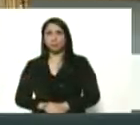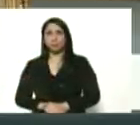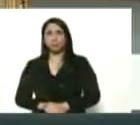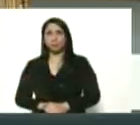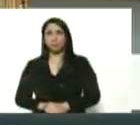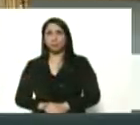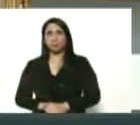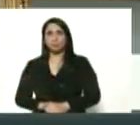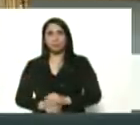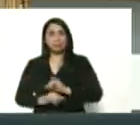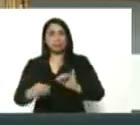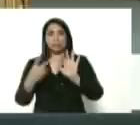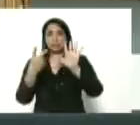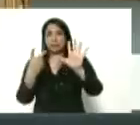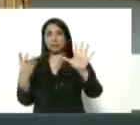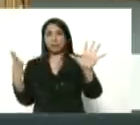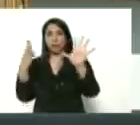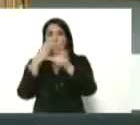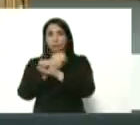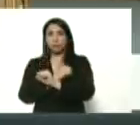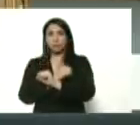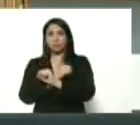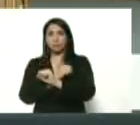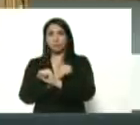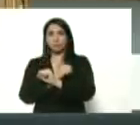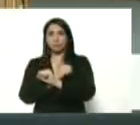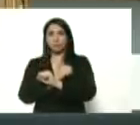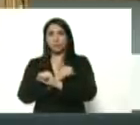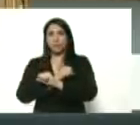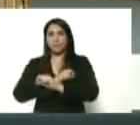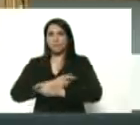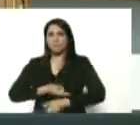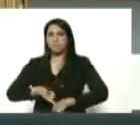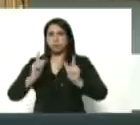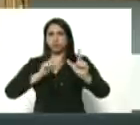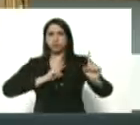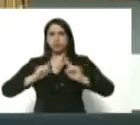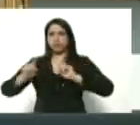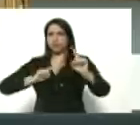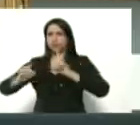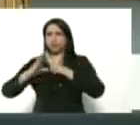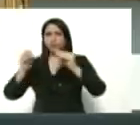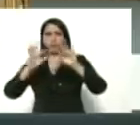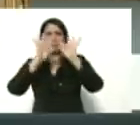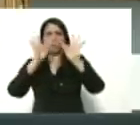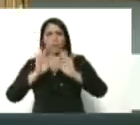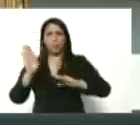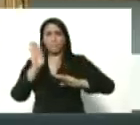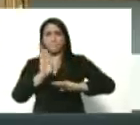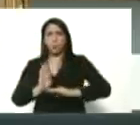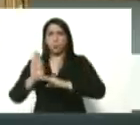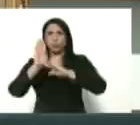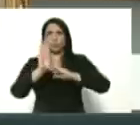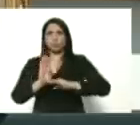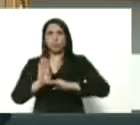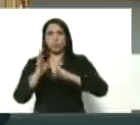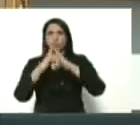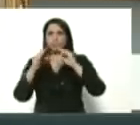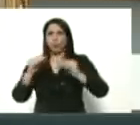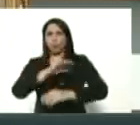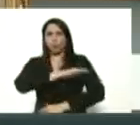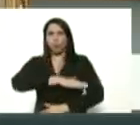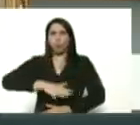Y ya desde las 7 de la noche activamos todos los mecanismos de protección de toda la